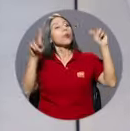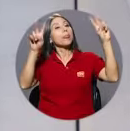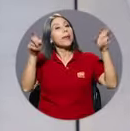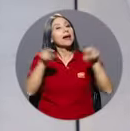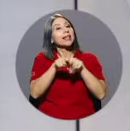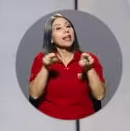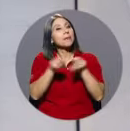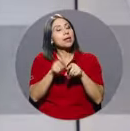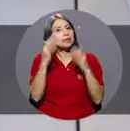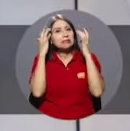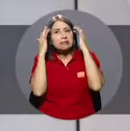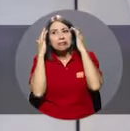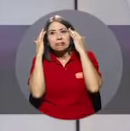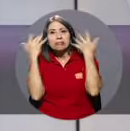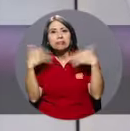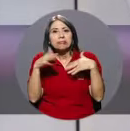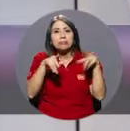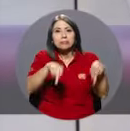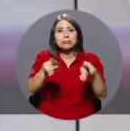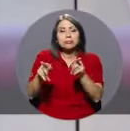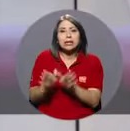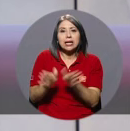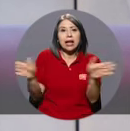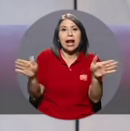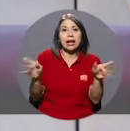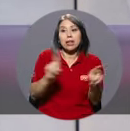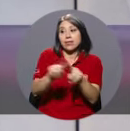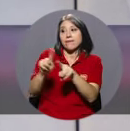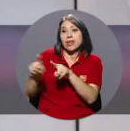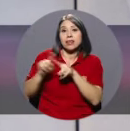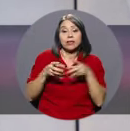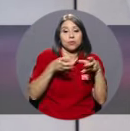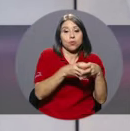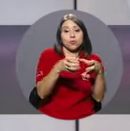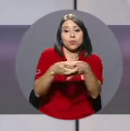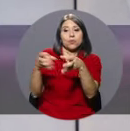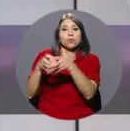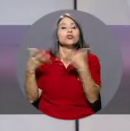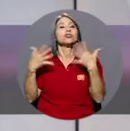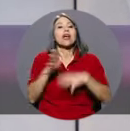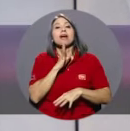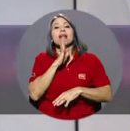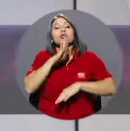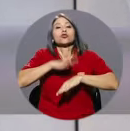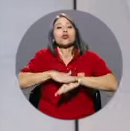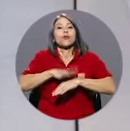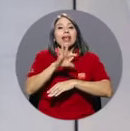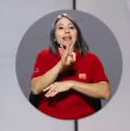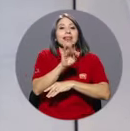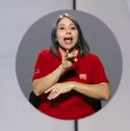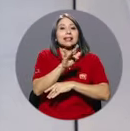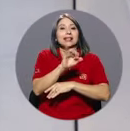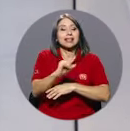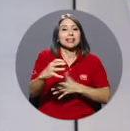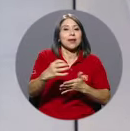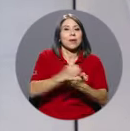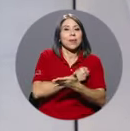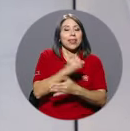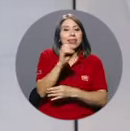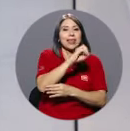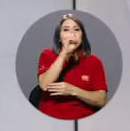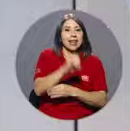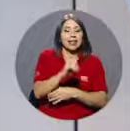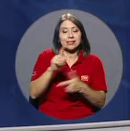Un tema que también ha generado gran preocupación, sobre todo en el público general, varias agrupaciones se han manifestado en torno al tema de las tasas de interés, las tarjetas de crédito y